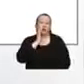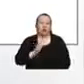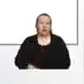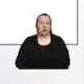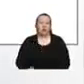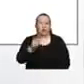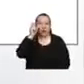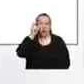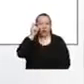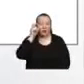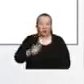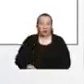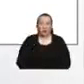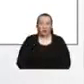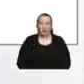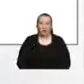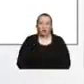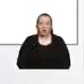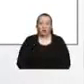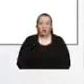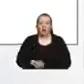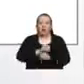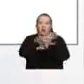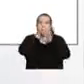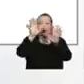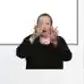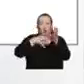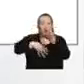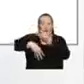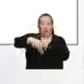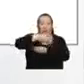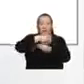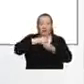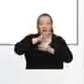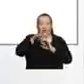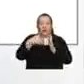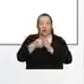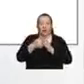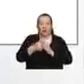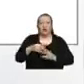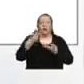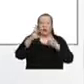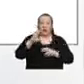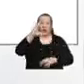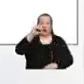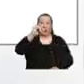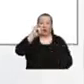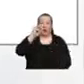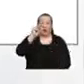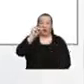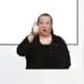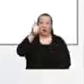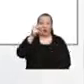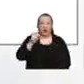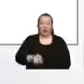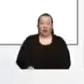lasso claramente se ha simulado todo esto y falta islas cayman también aunque sí